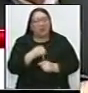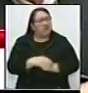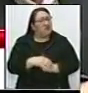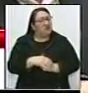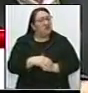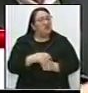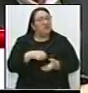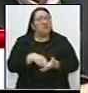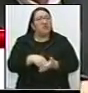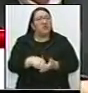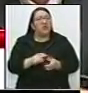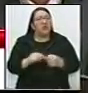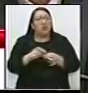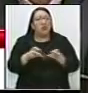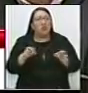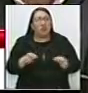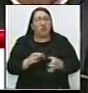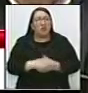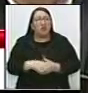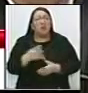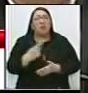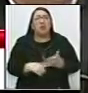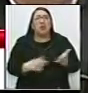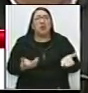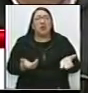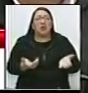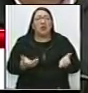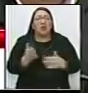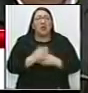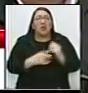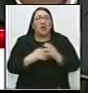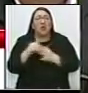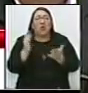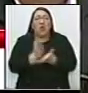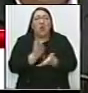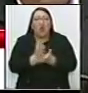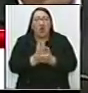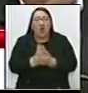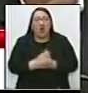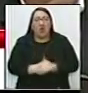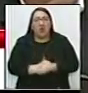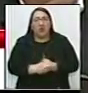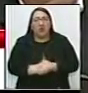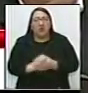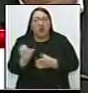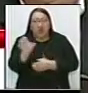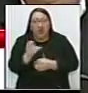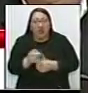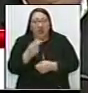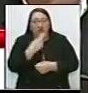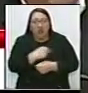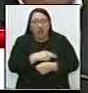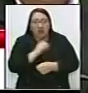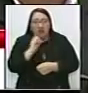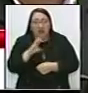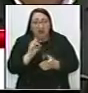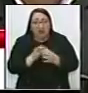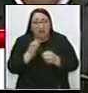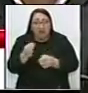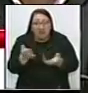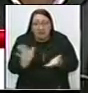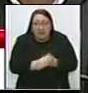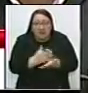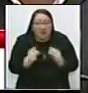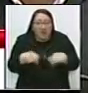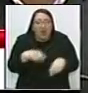suplicar desde sus pueblos para que se construyan escuelas, caminos rurales, carreteras, hospitales. Y